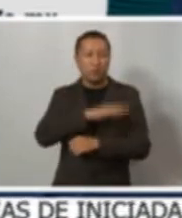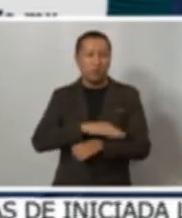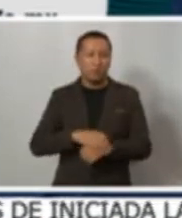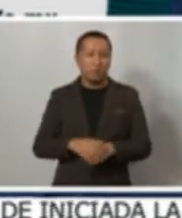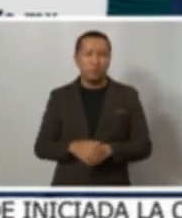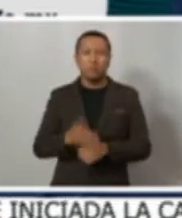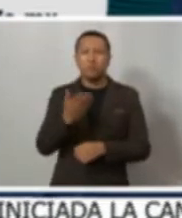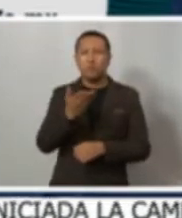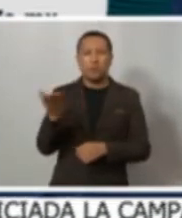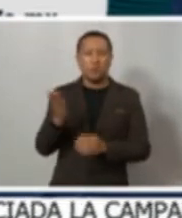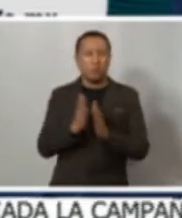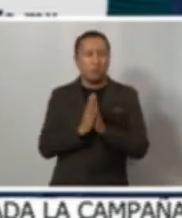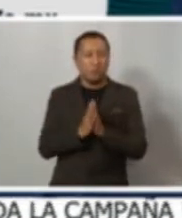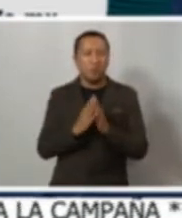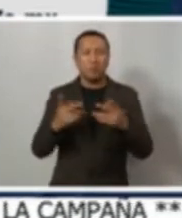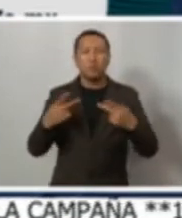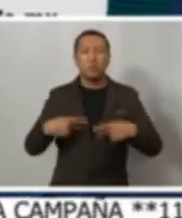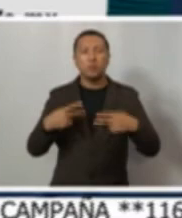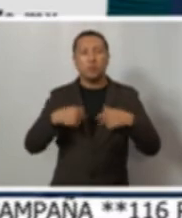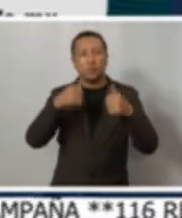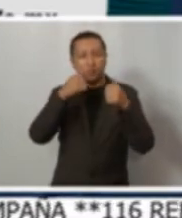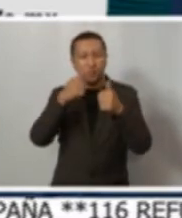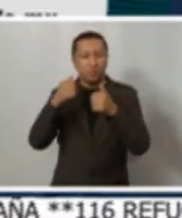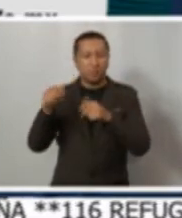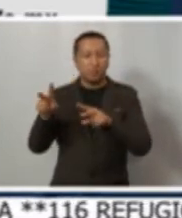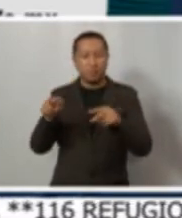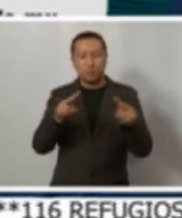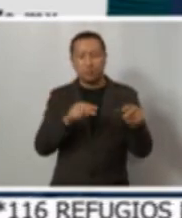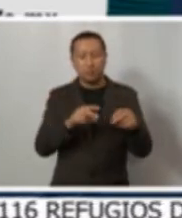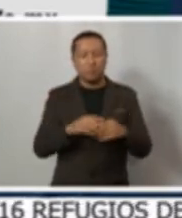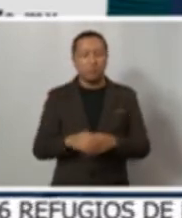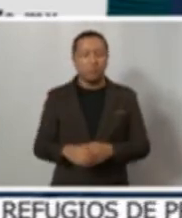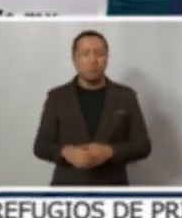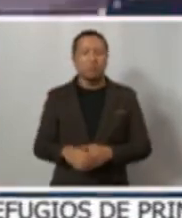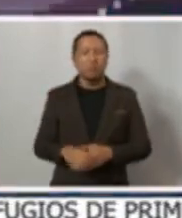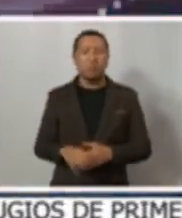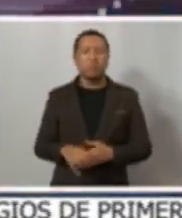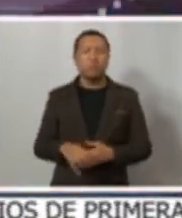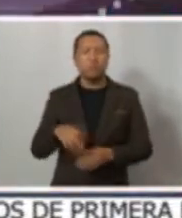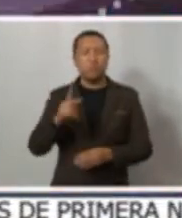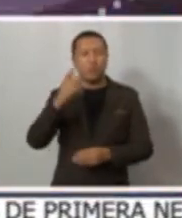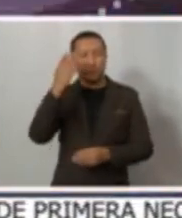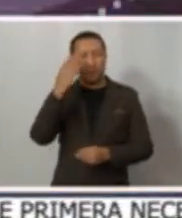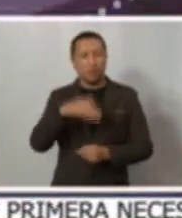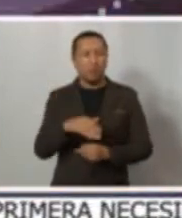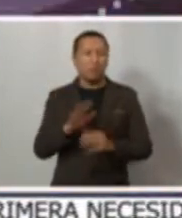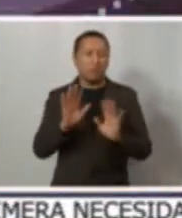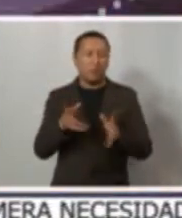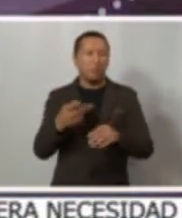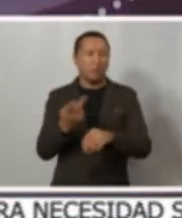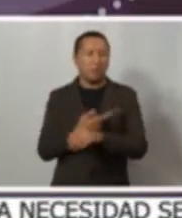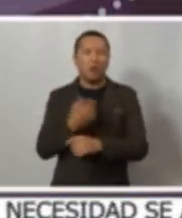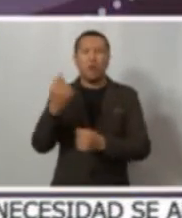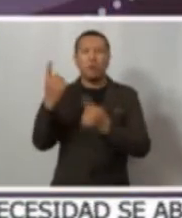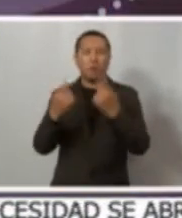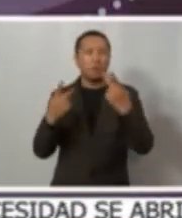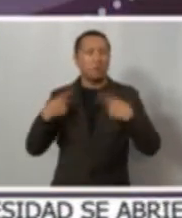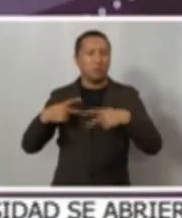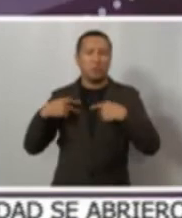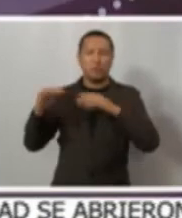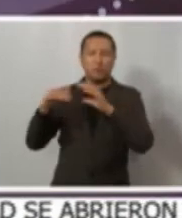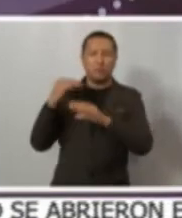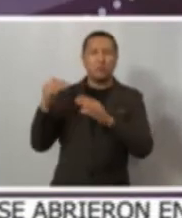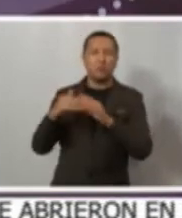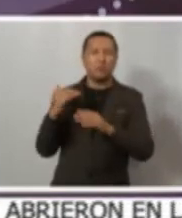pedía a la ciudadanía estar muy pendiente. Lo que sí ocurre y lo que sí ocurrió, como ya nos han dado cuenta algunas personas que nos siguen en redes